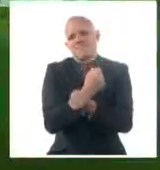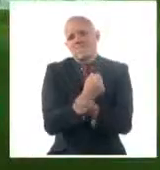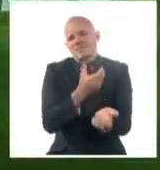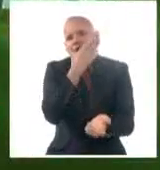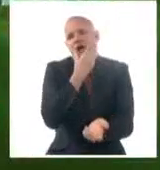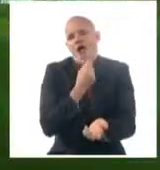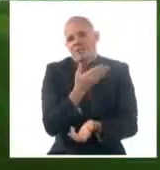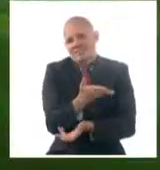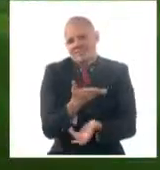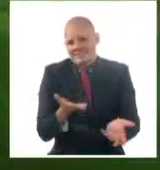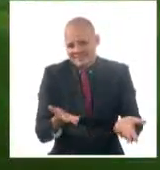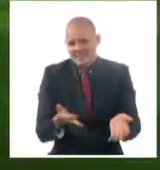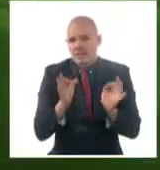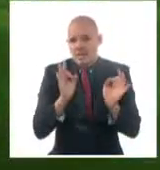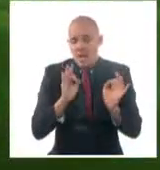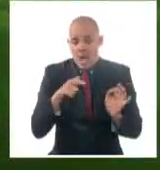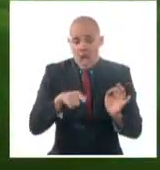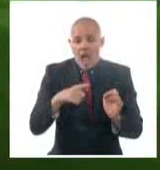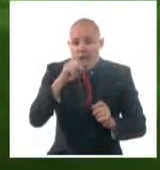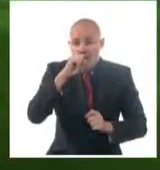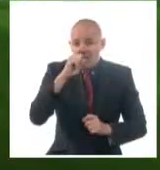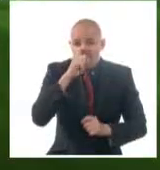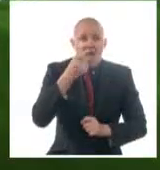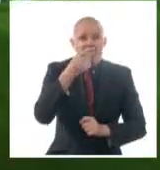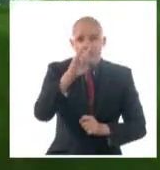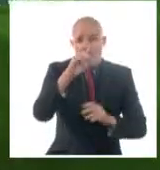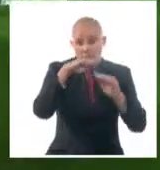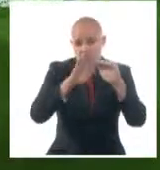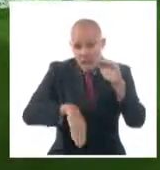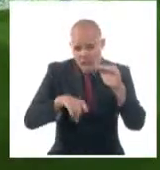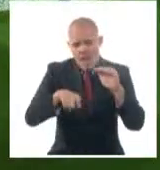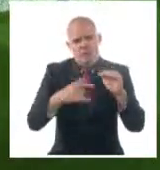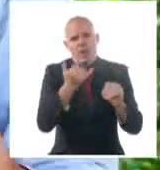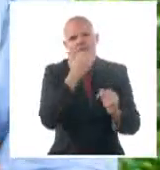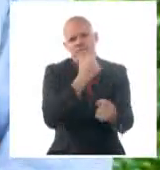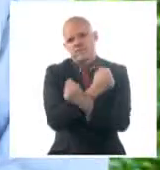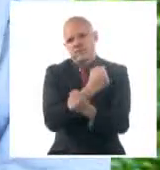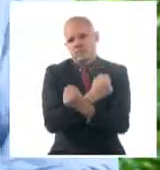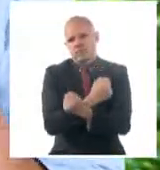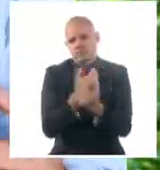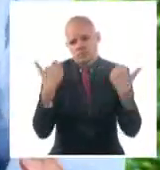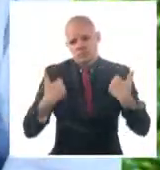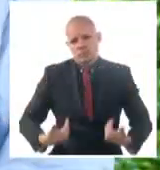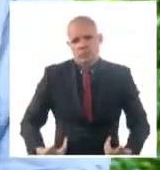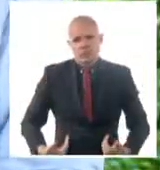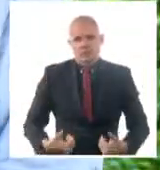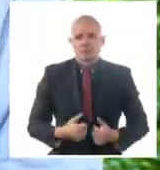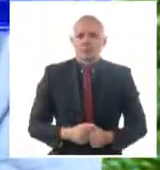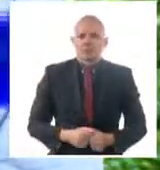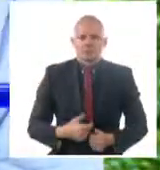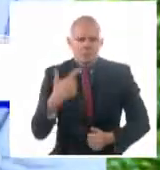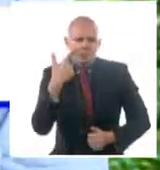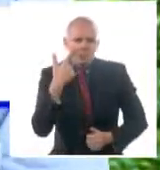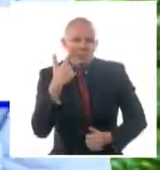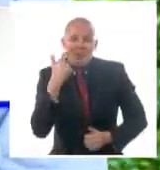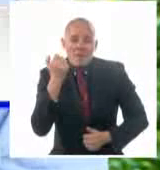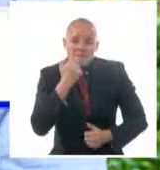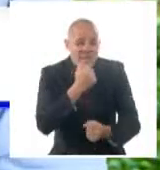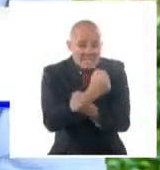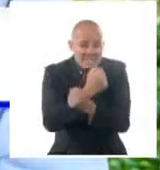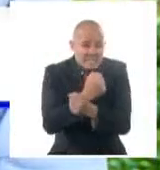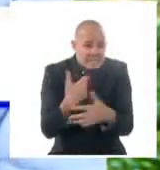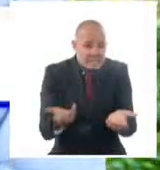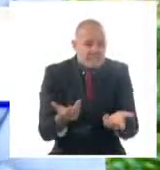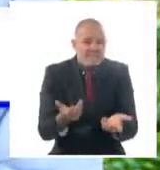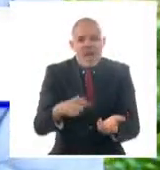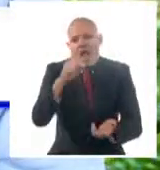adolescentes. El embarazo en estas edades entraña más riesgos que beneficios. Sobre todo entre los 13, 14 años, muy pequeñas